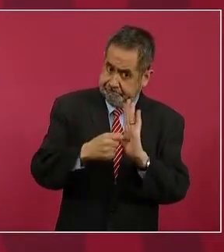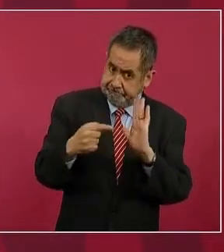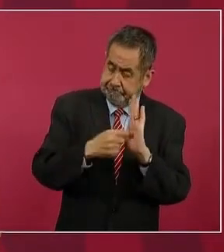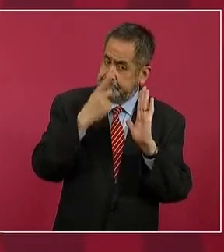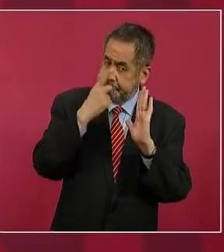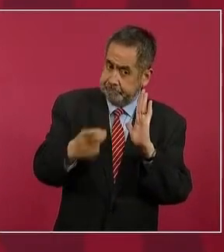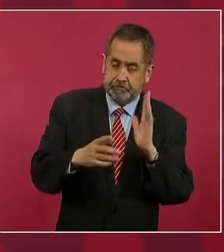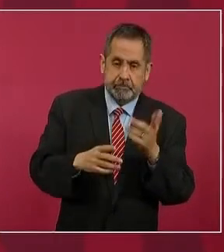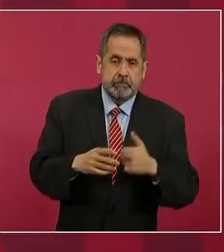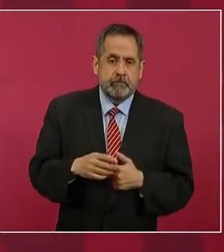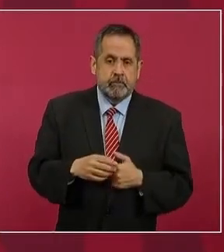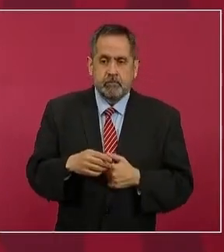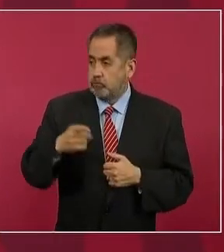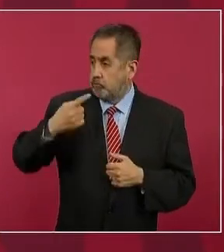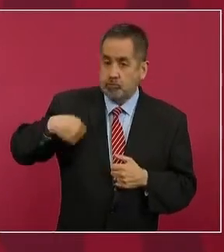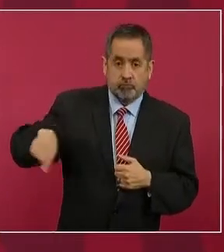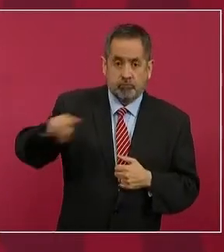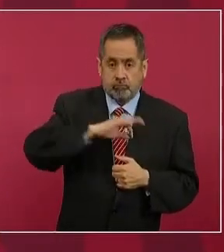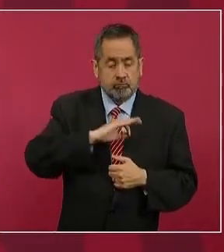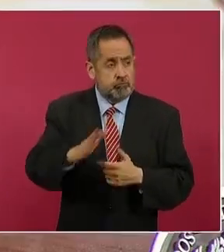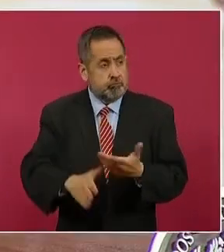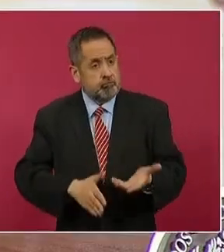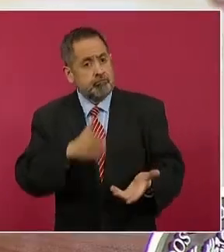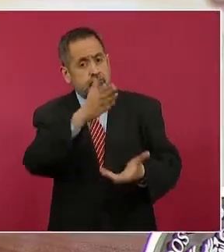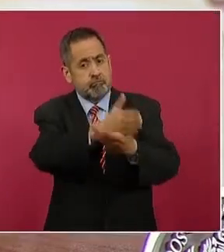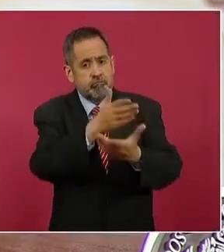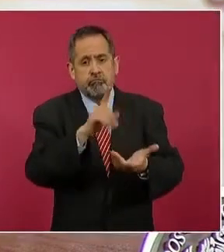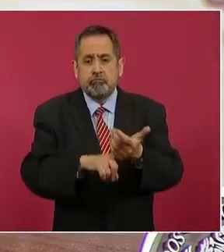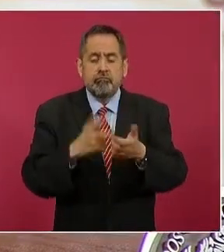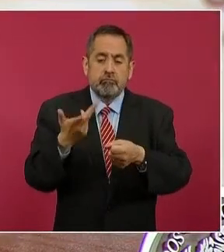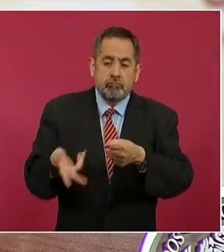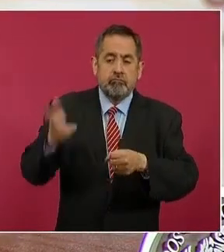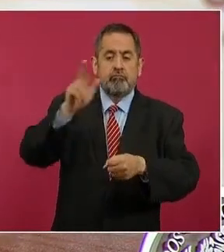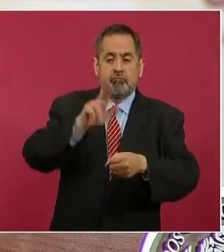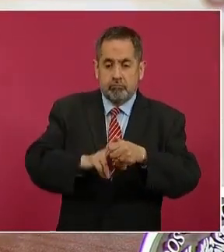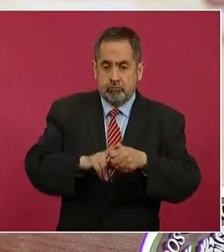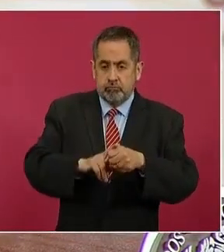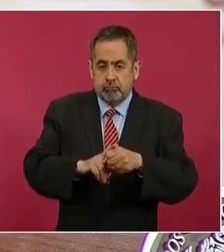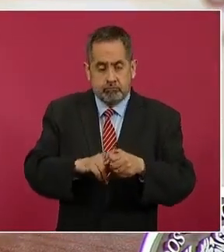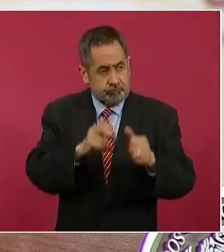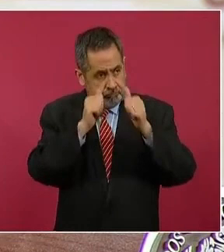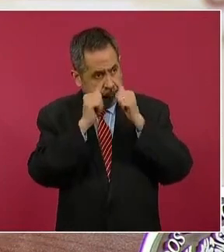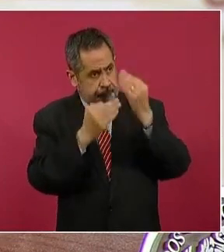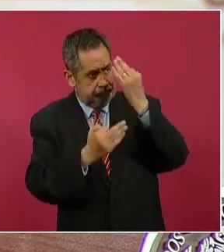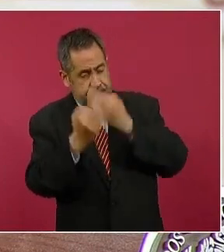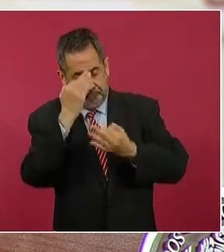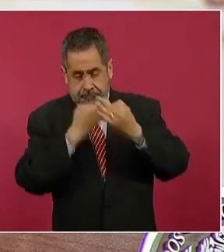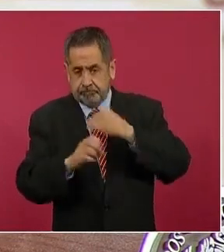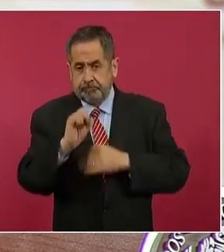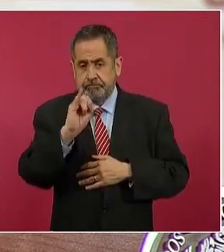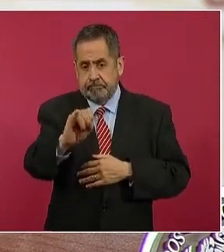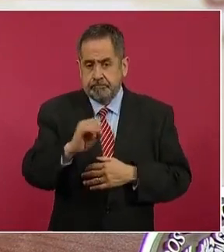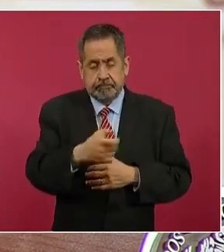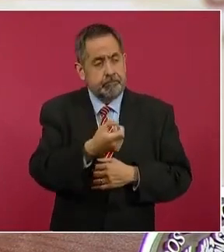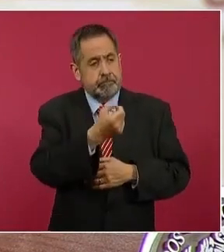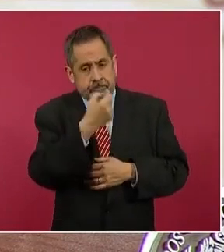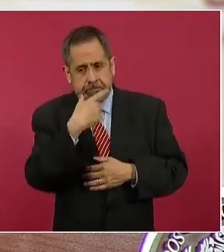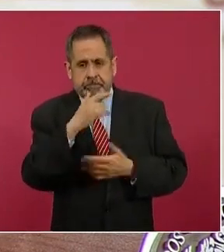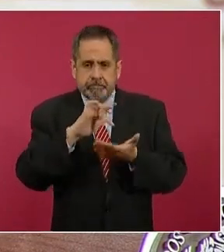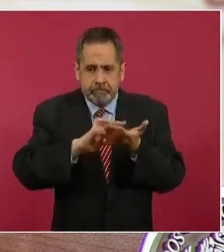Todos podemos ir a un centro de salud, a un hospital, recibir atención médica,